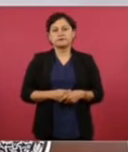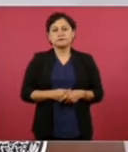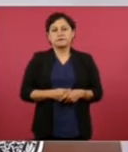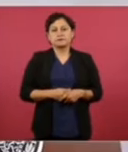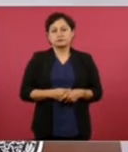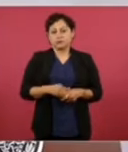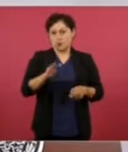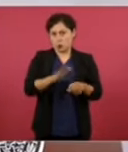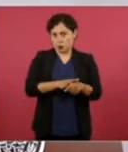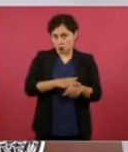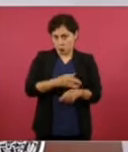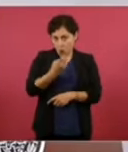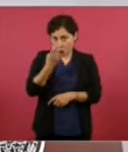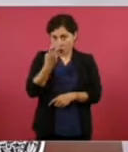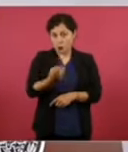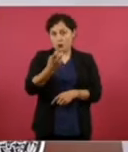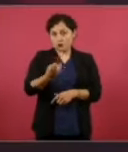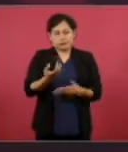estamos